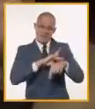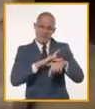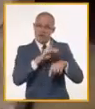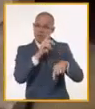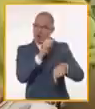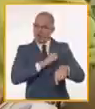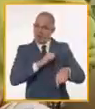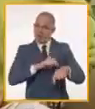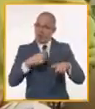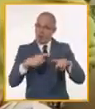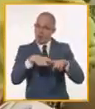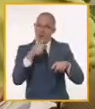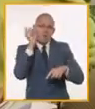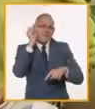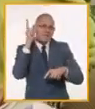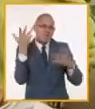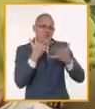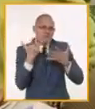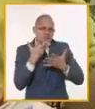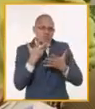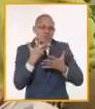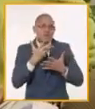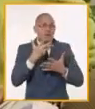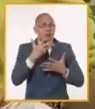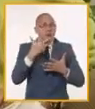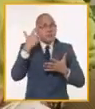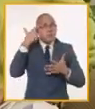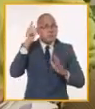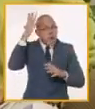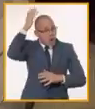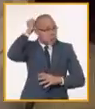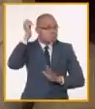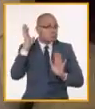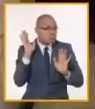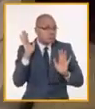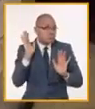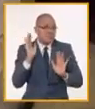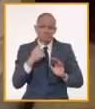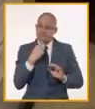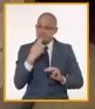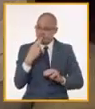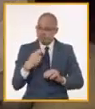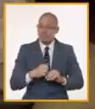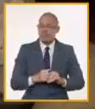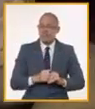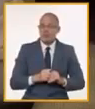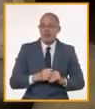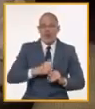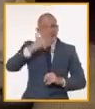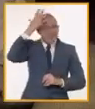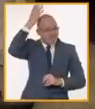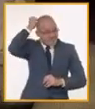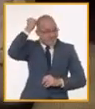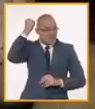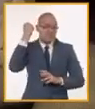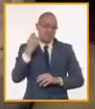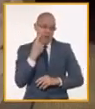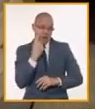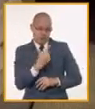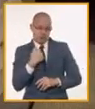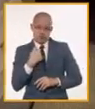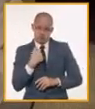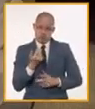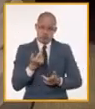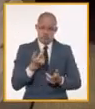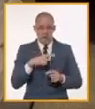ya sabía. ¿Le dan la orden o usted Raúl sugiere que era él? Raúl, cuando ve, más o menos como yo estaba maniobrando,